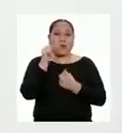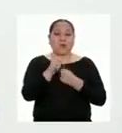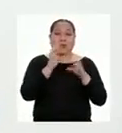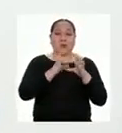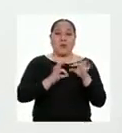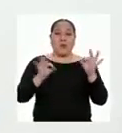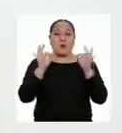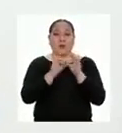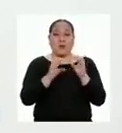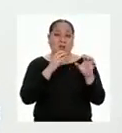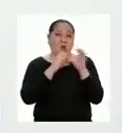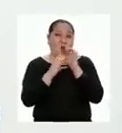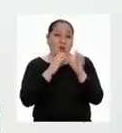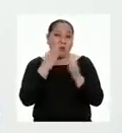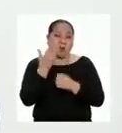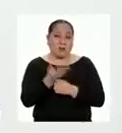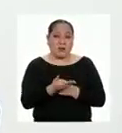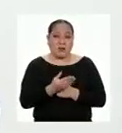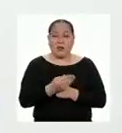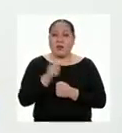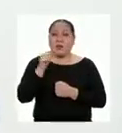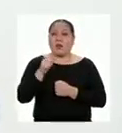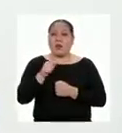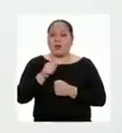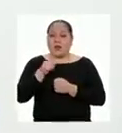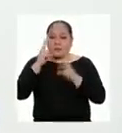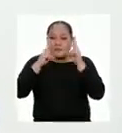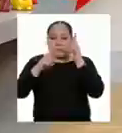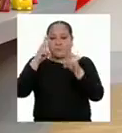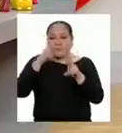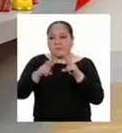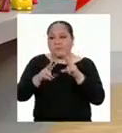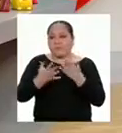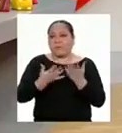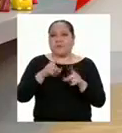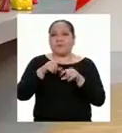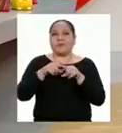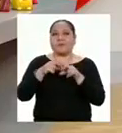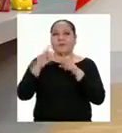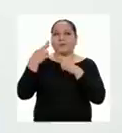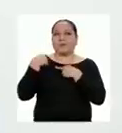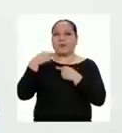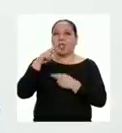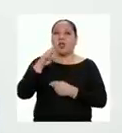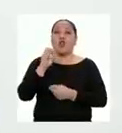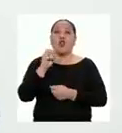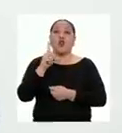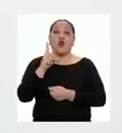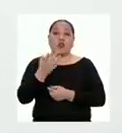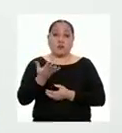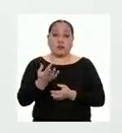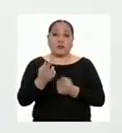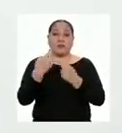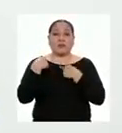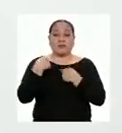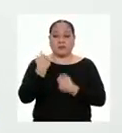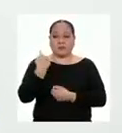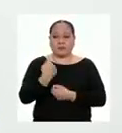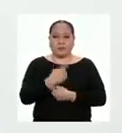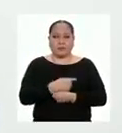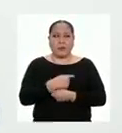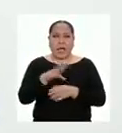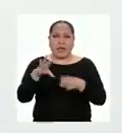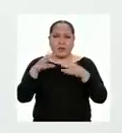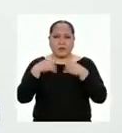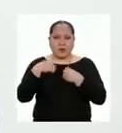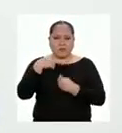importante conversar al respecto para abordarlo desde el rol que tengamos. ¿Desde el rol que tengamos? Es notorio reconocerse